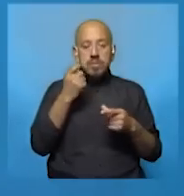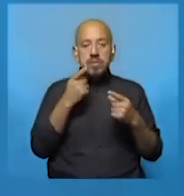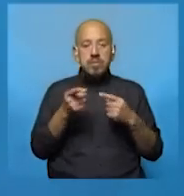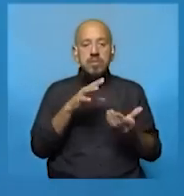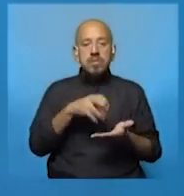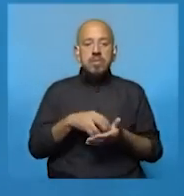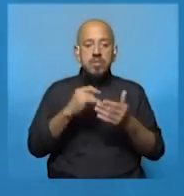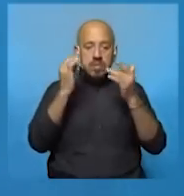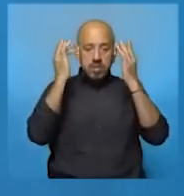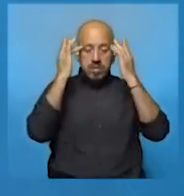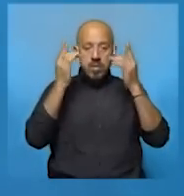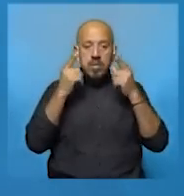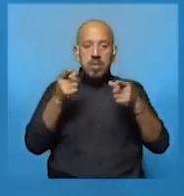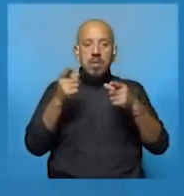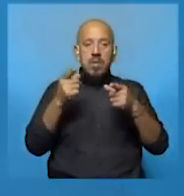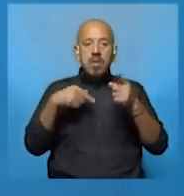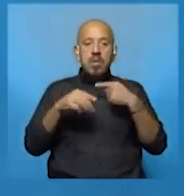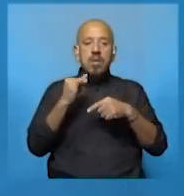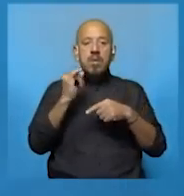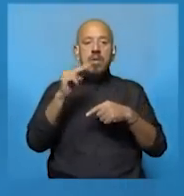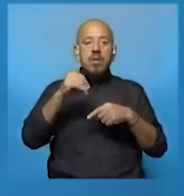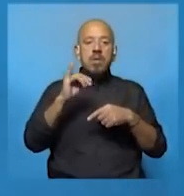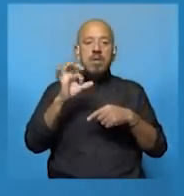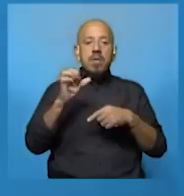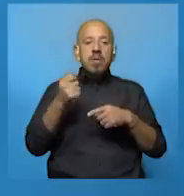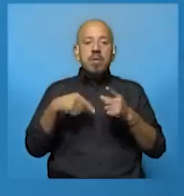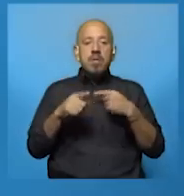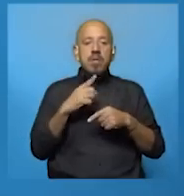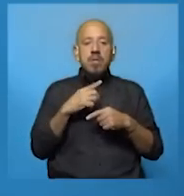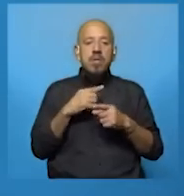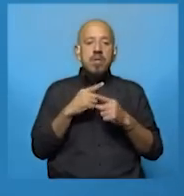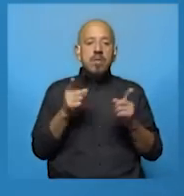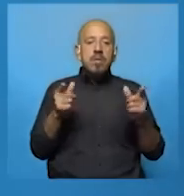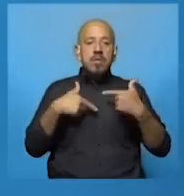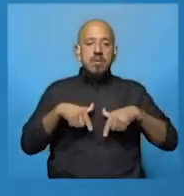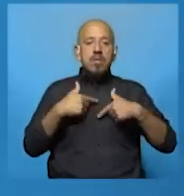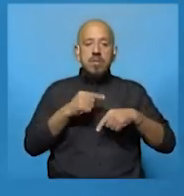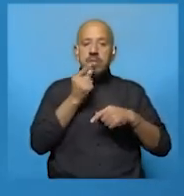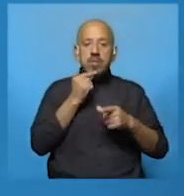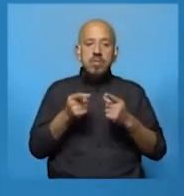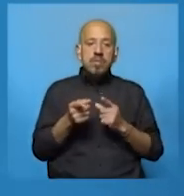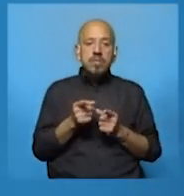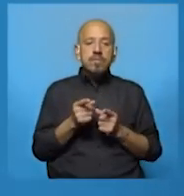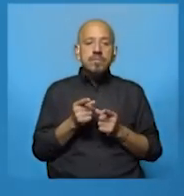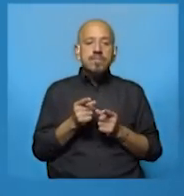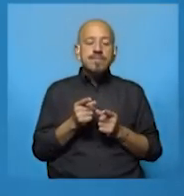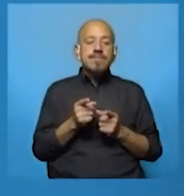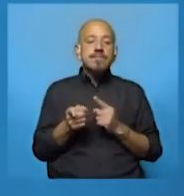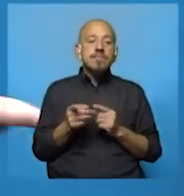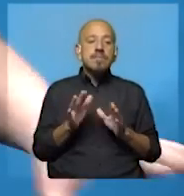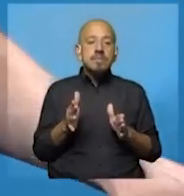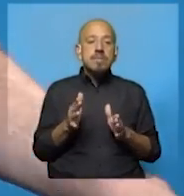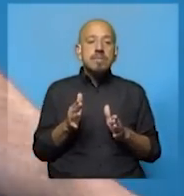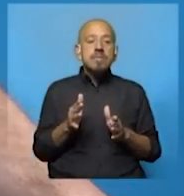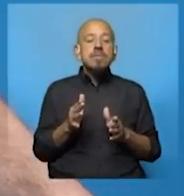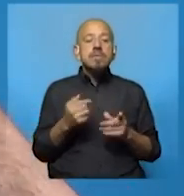los centros educativos en los centros iñiza Y fíjate que no tiene que ver con el Ministerio de interior y esto no lo digo no son supuestos